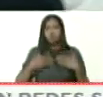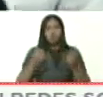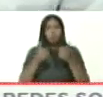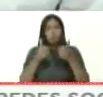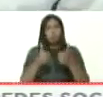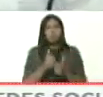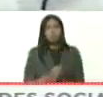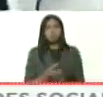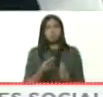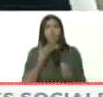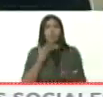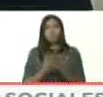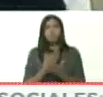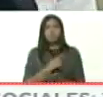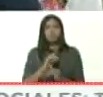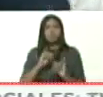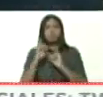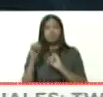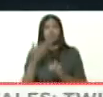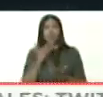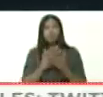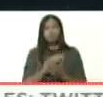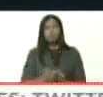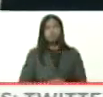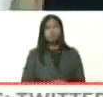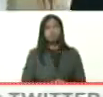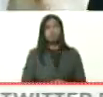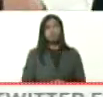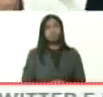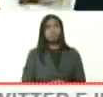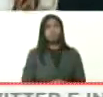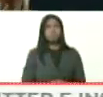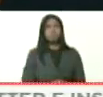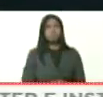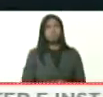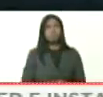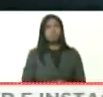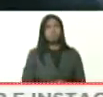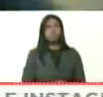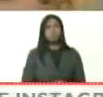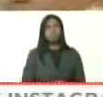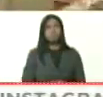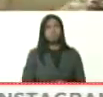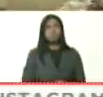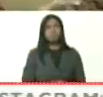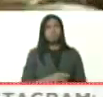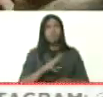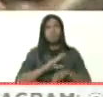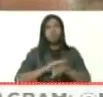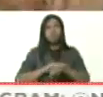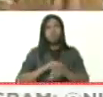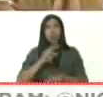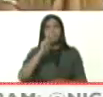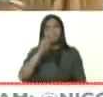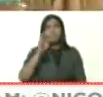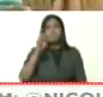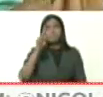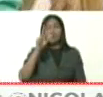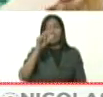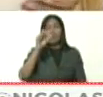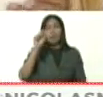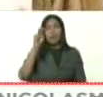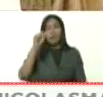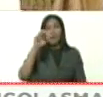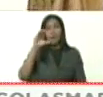presidente. Gracias. Gracias a ustedes. al doctor Berlanga, muchas gracias.